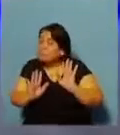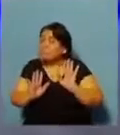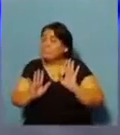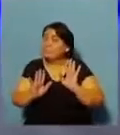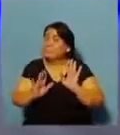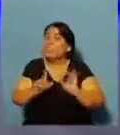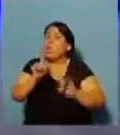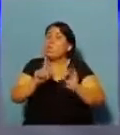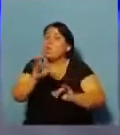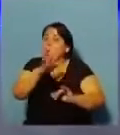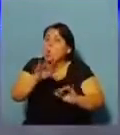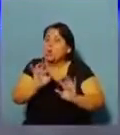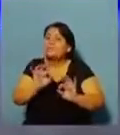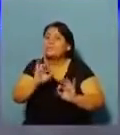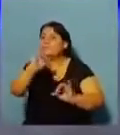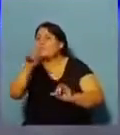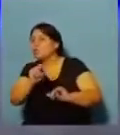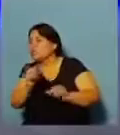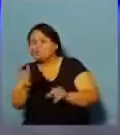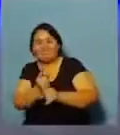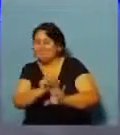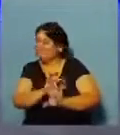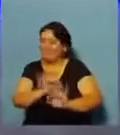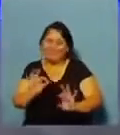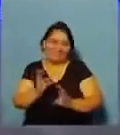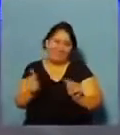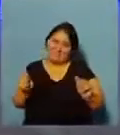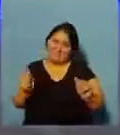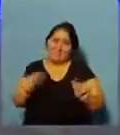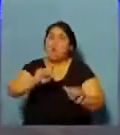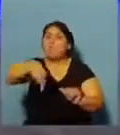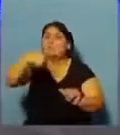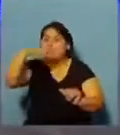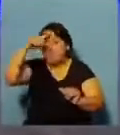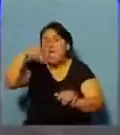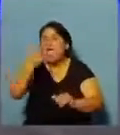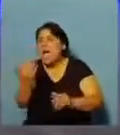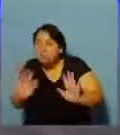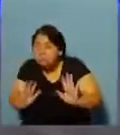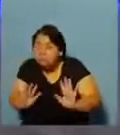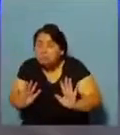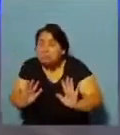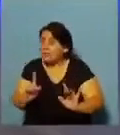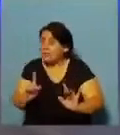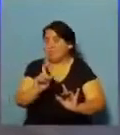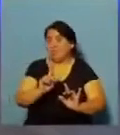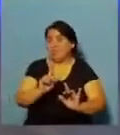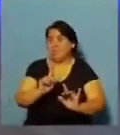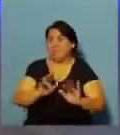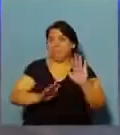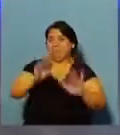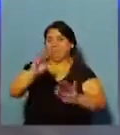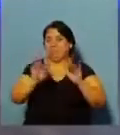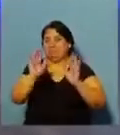en lugares donde siempre te dicen no se terminó o no, el próximo mes viene y no es tan pareja. Y esto